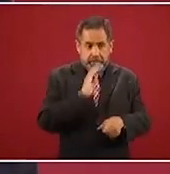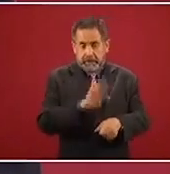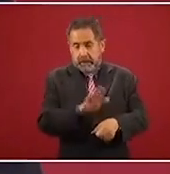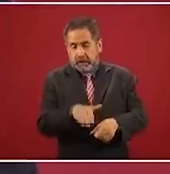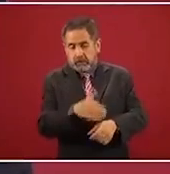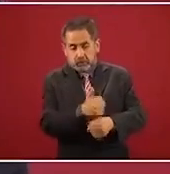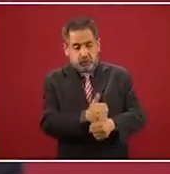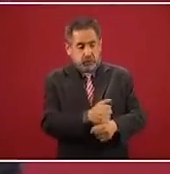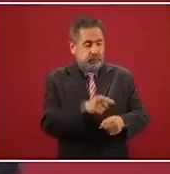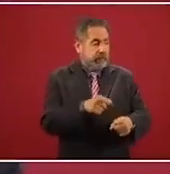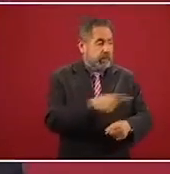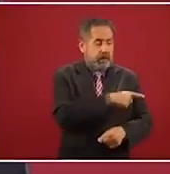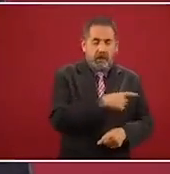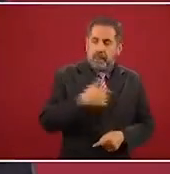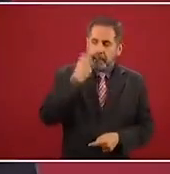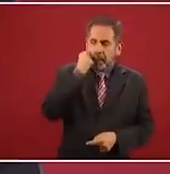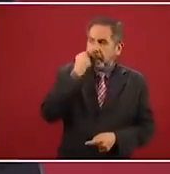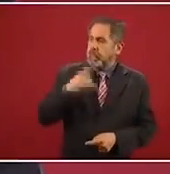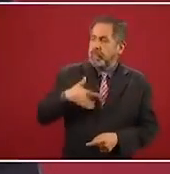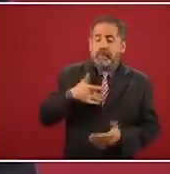para